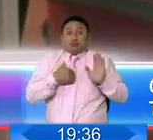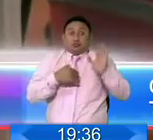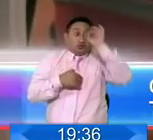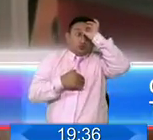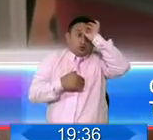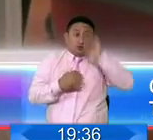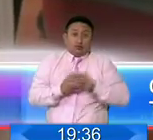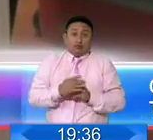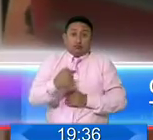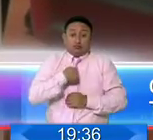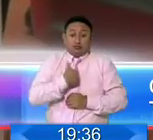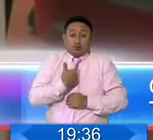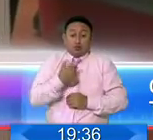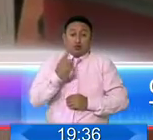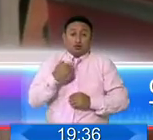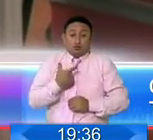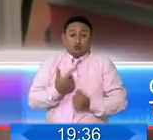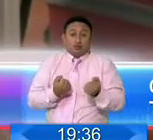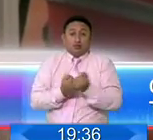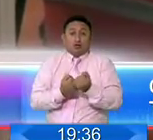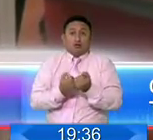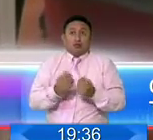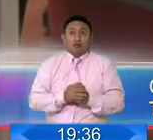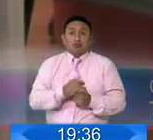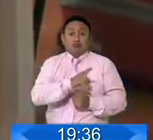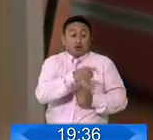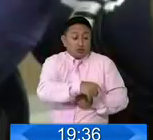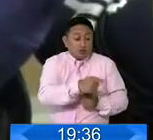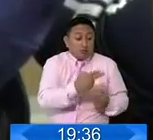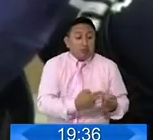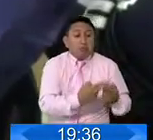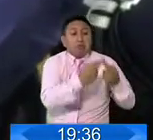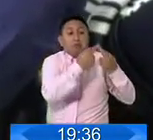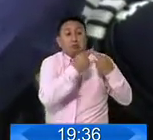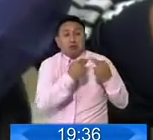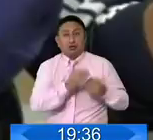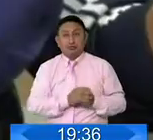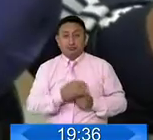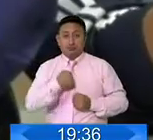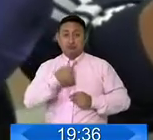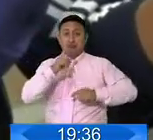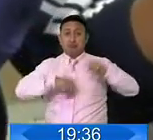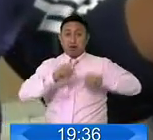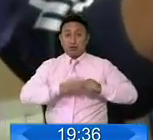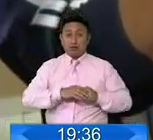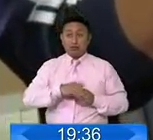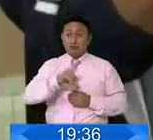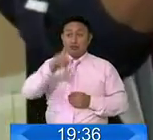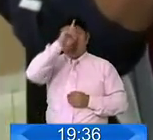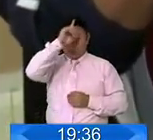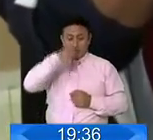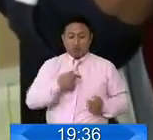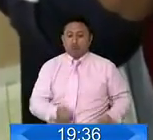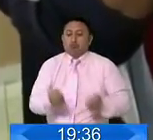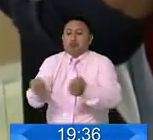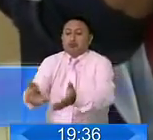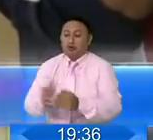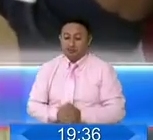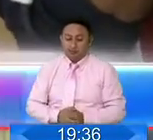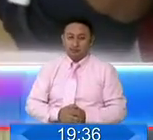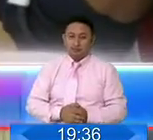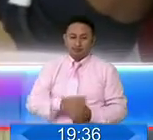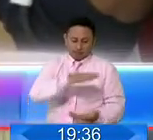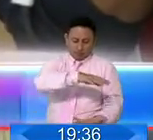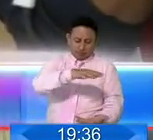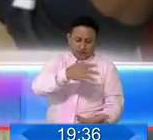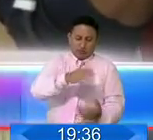y que solo se encontraba colaborando con un encargo. De un amigo que le iba a dar allá en España. En droga hay un